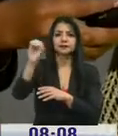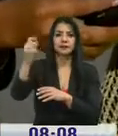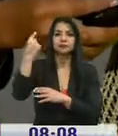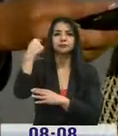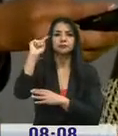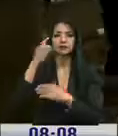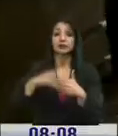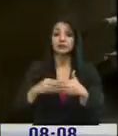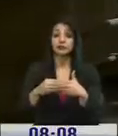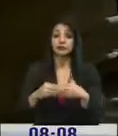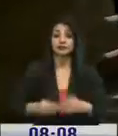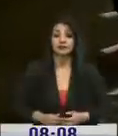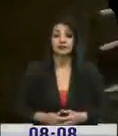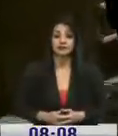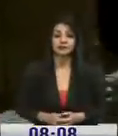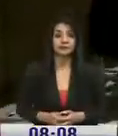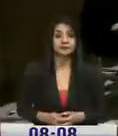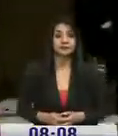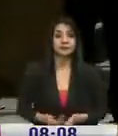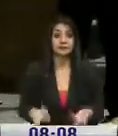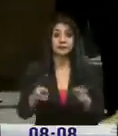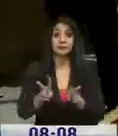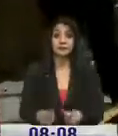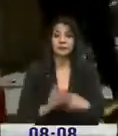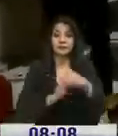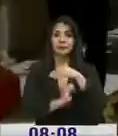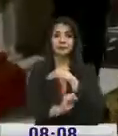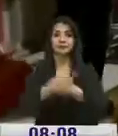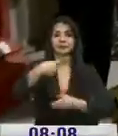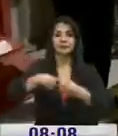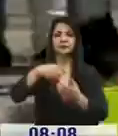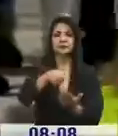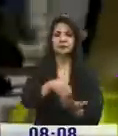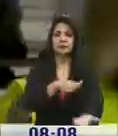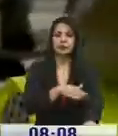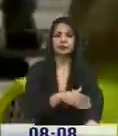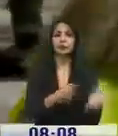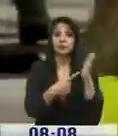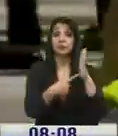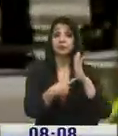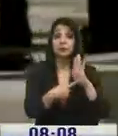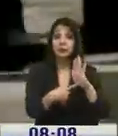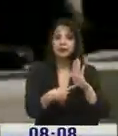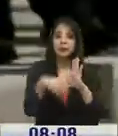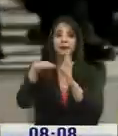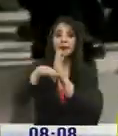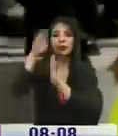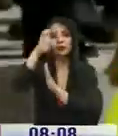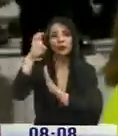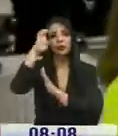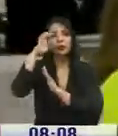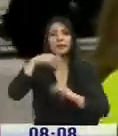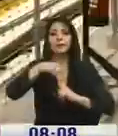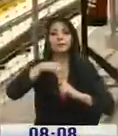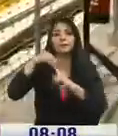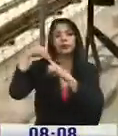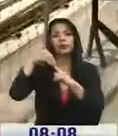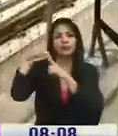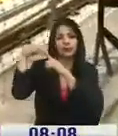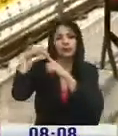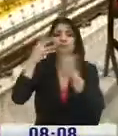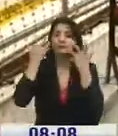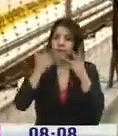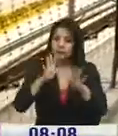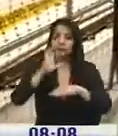de dólares. Así también resaltó que el metro es un proyecto que muestra las prioridades del Banco Europeo de Inversiones que ha dado